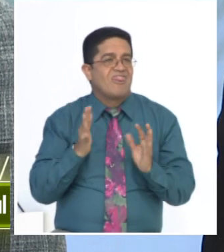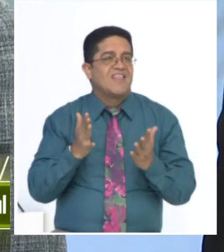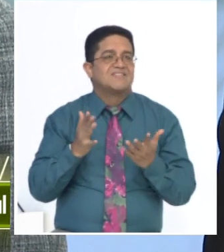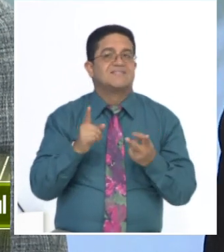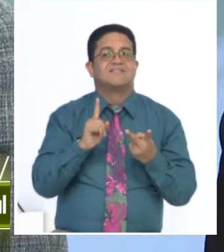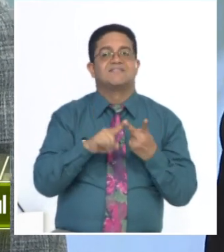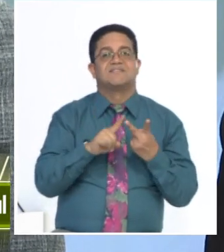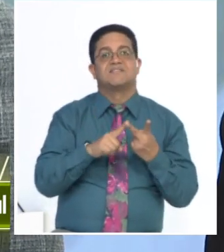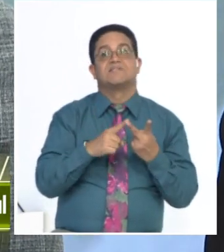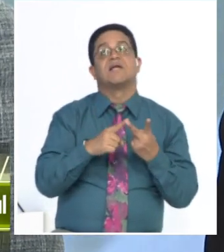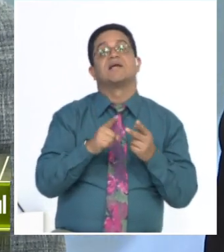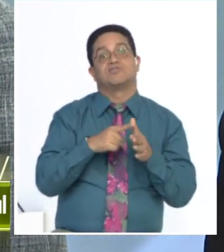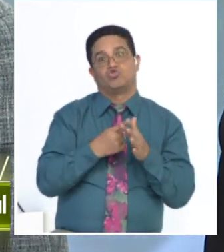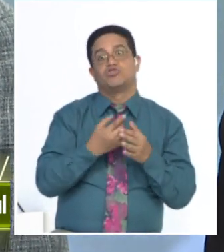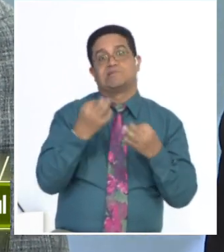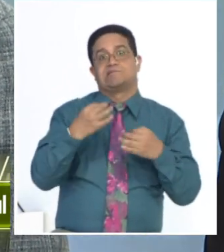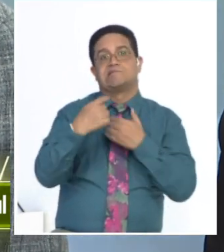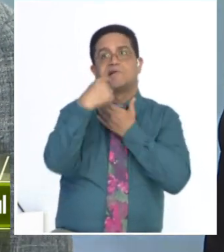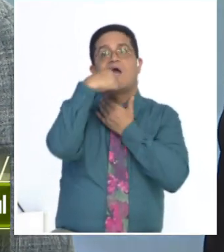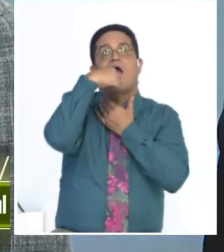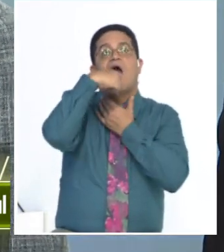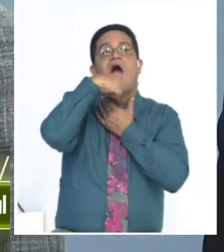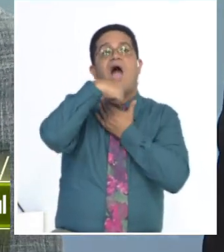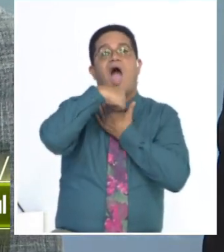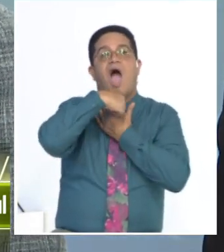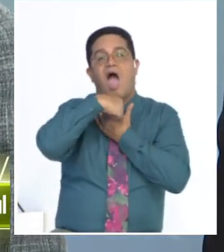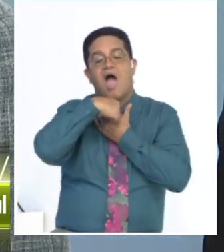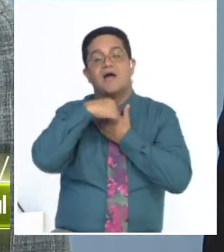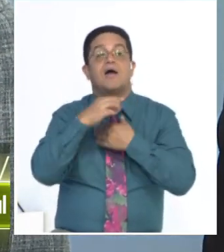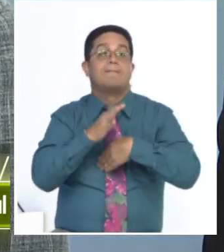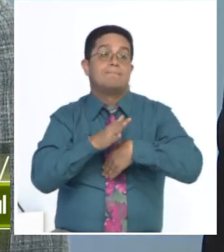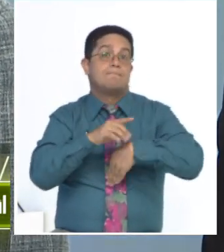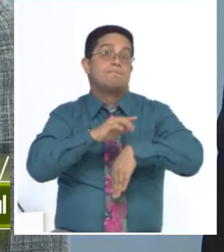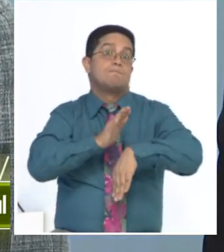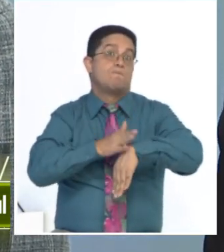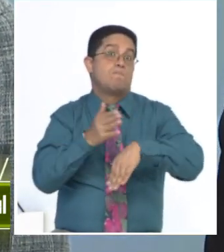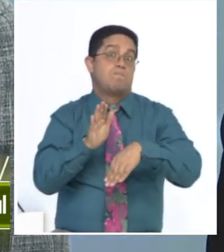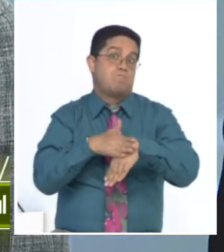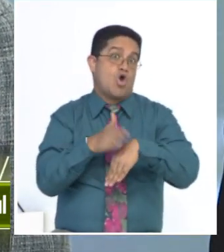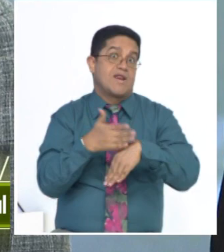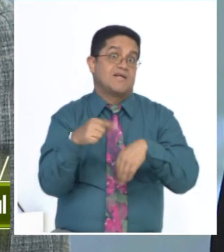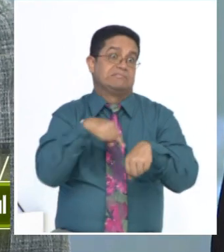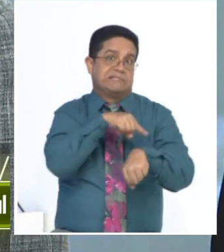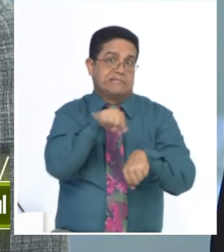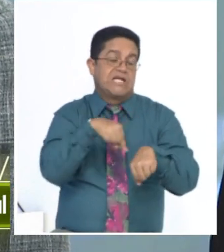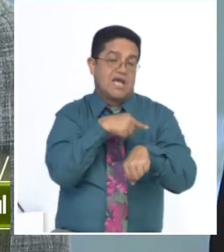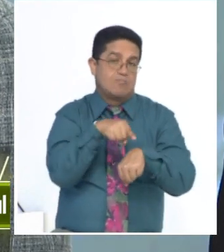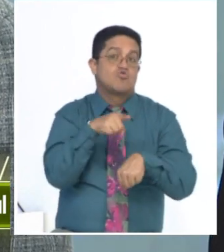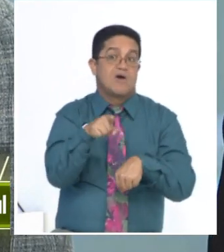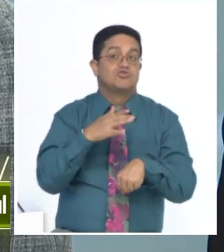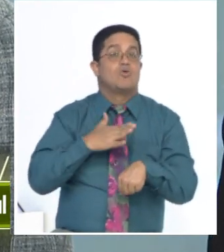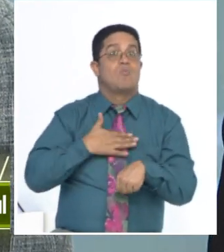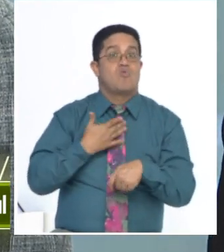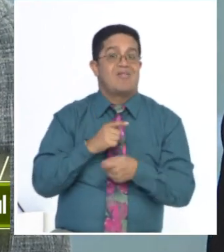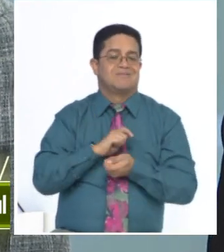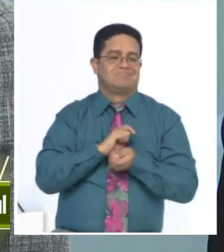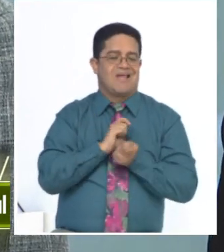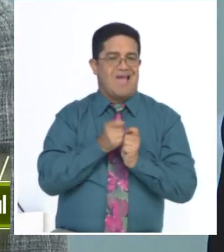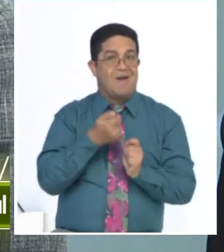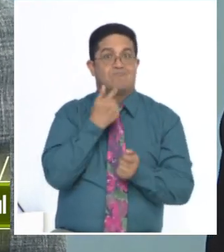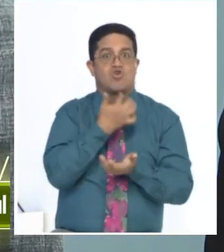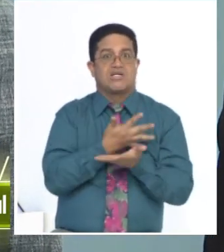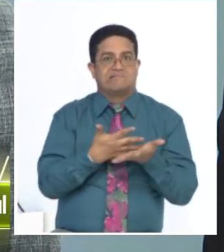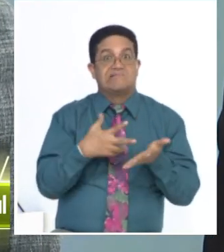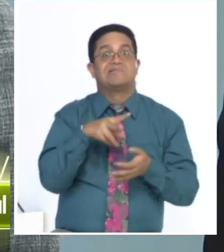asegurar la misma frecuentemente con el tubo orotraqueal por la duración de la cirugía. Esto puede desencadenar cambios hemodinámicos, cambios